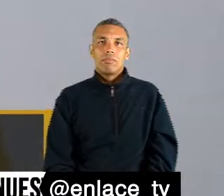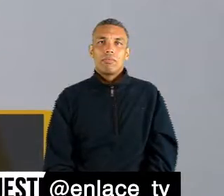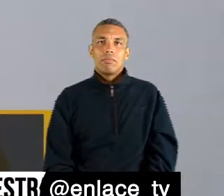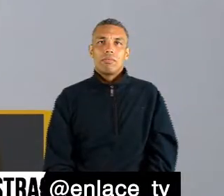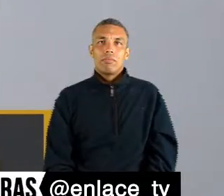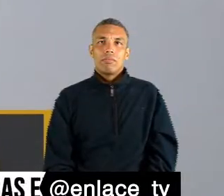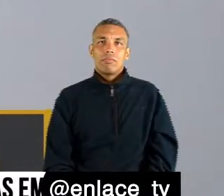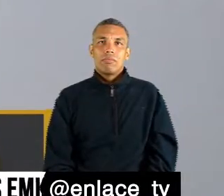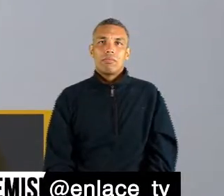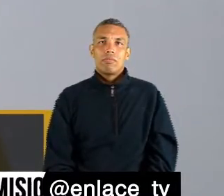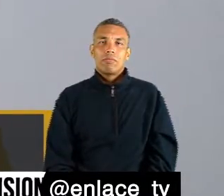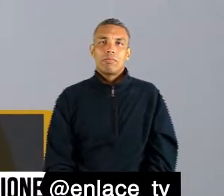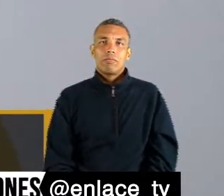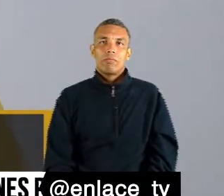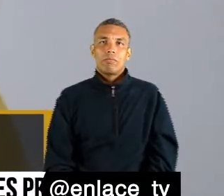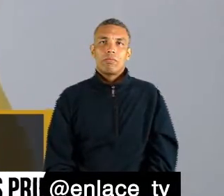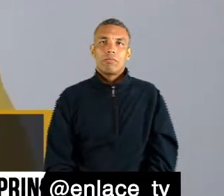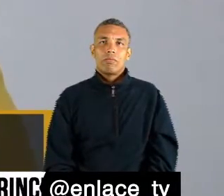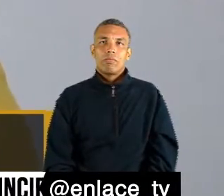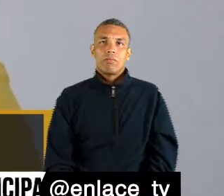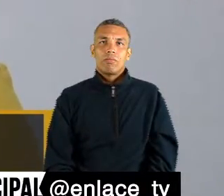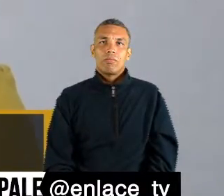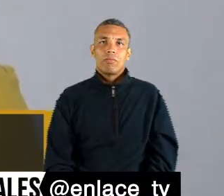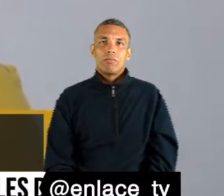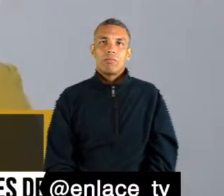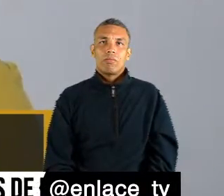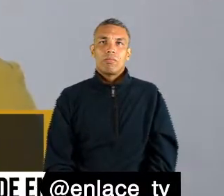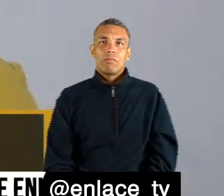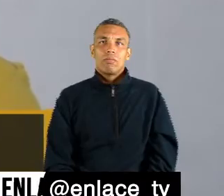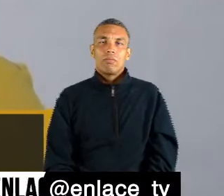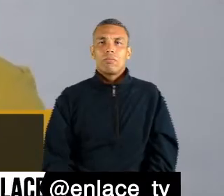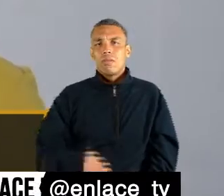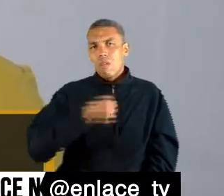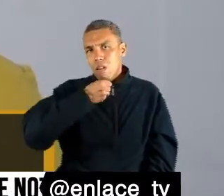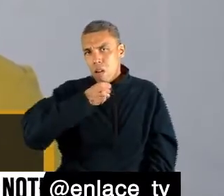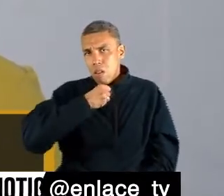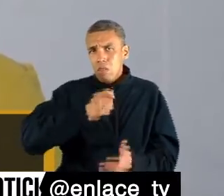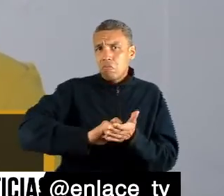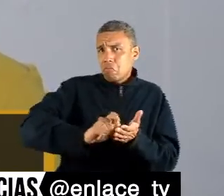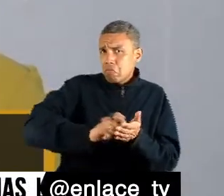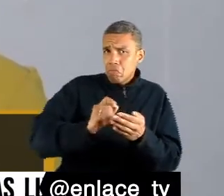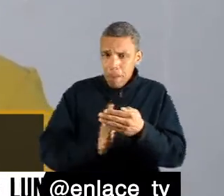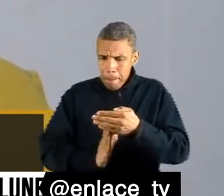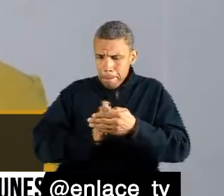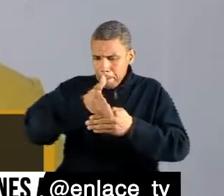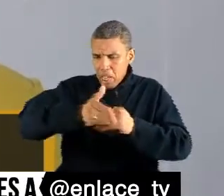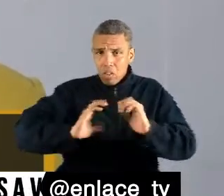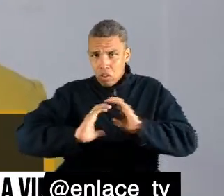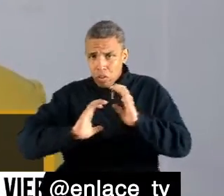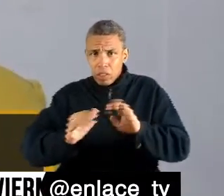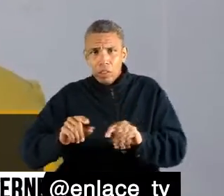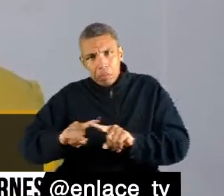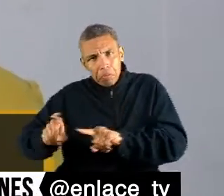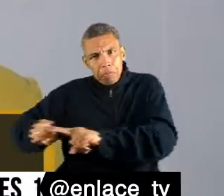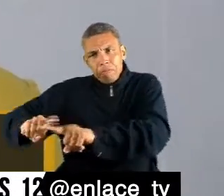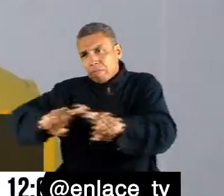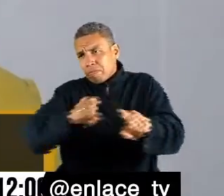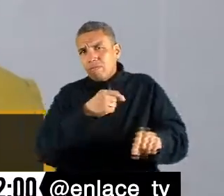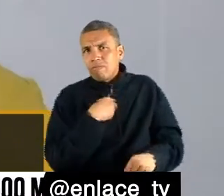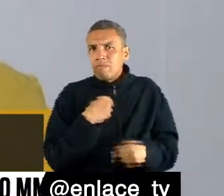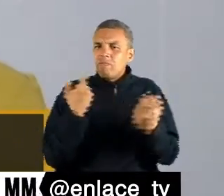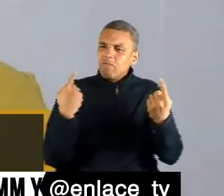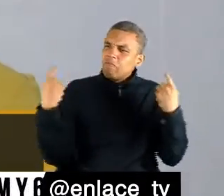Una reflexión desde el ejercicio de la disciplina periodística de los diferentes medios en términos de preocuparnos por dónde